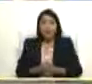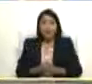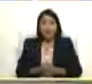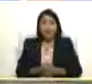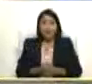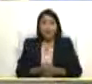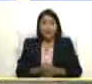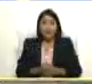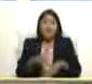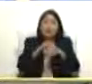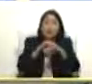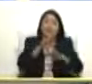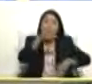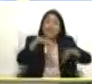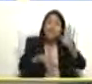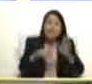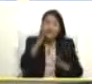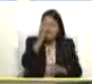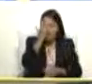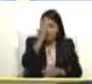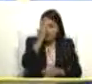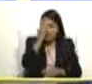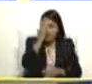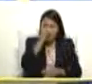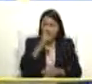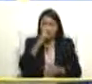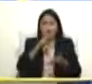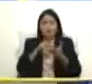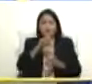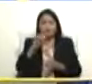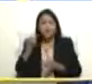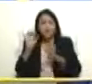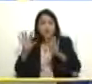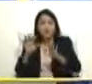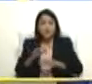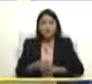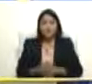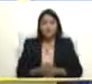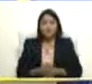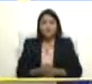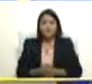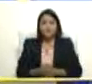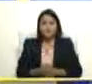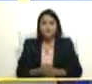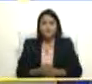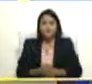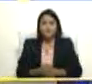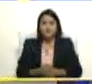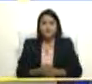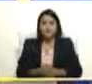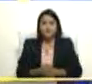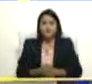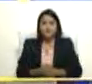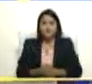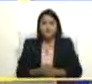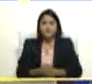de febrero, corrijo, 15 de febrero, 2009, convocó al